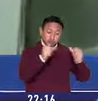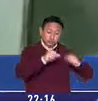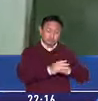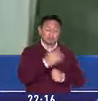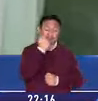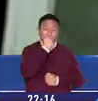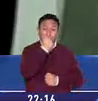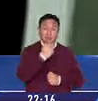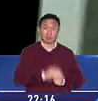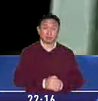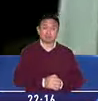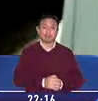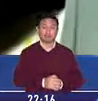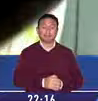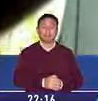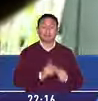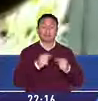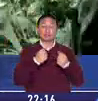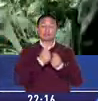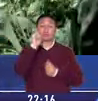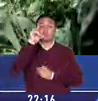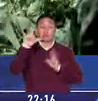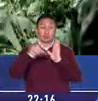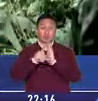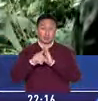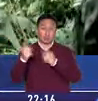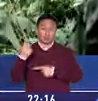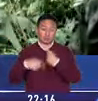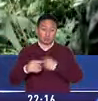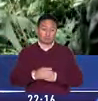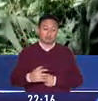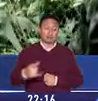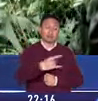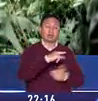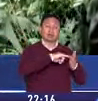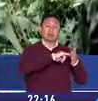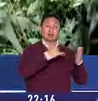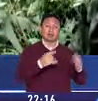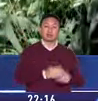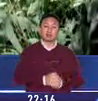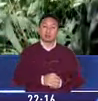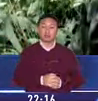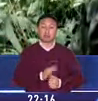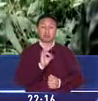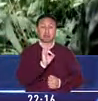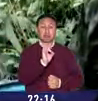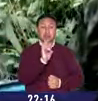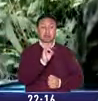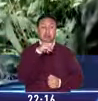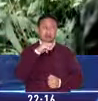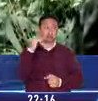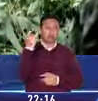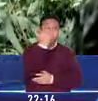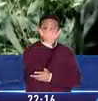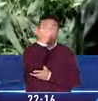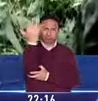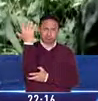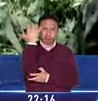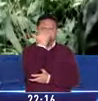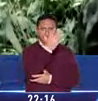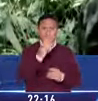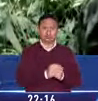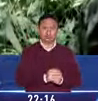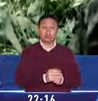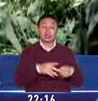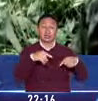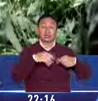ilícita empleada por grupos irregulares. Una tecnología empleada de punta aquí en media selva. La cantidad